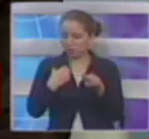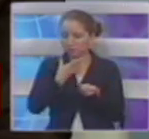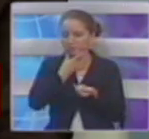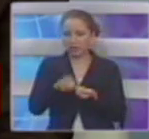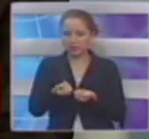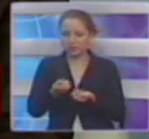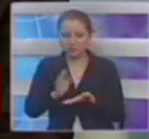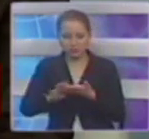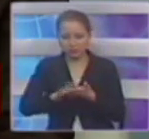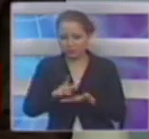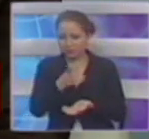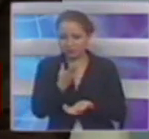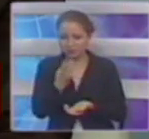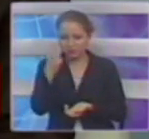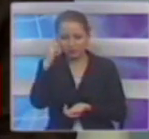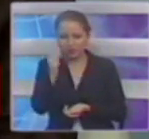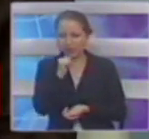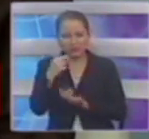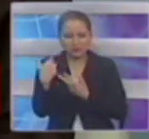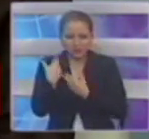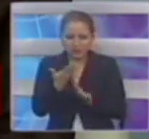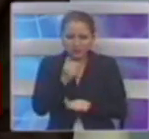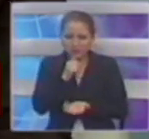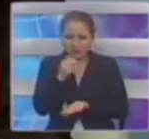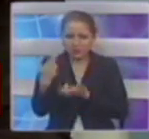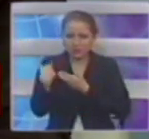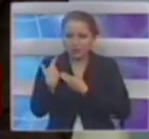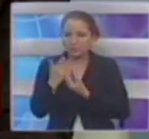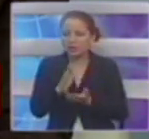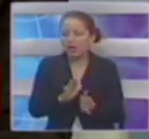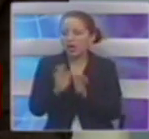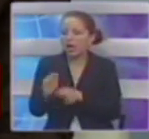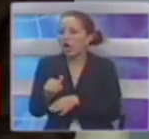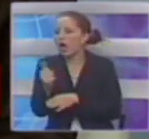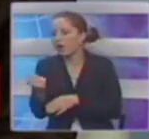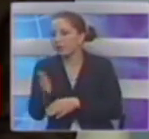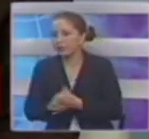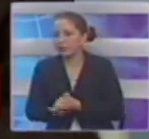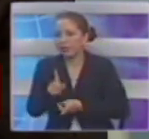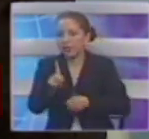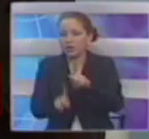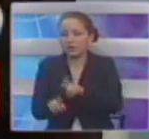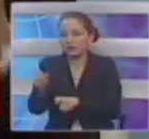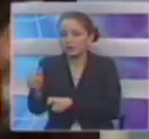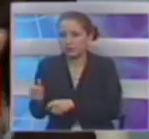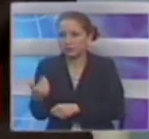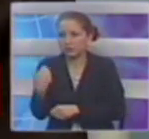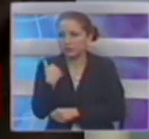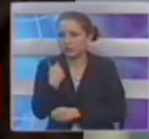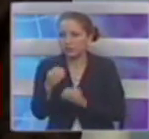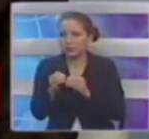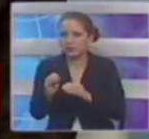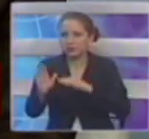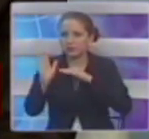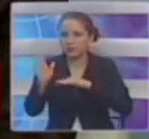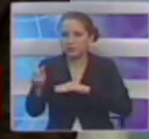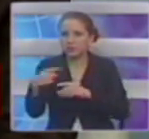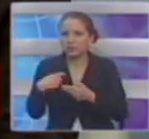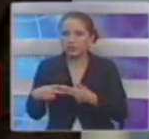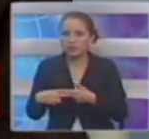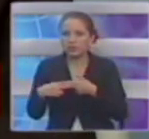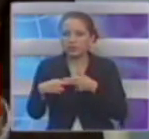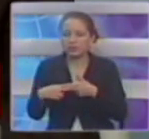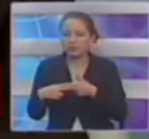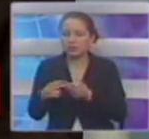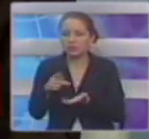muy deportiva, no muy irresponsable. Pero puede haber otros casos de personas que tenían comprometidos esos recursos,